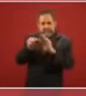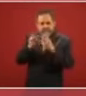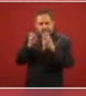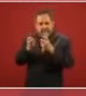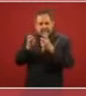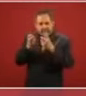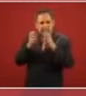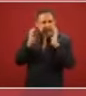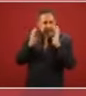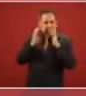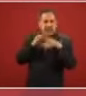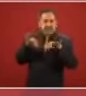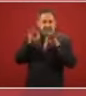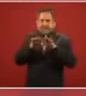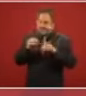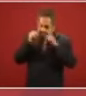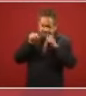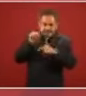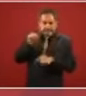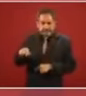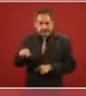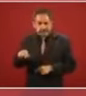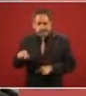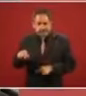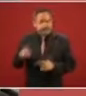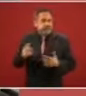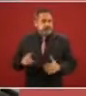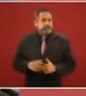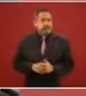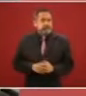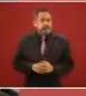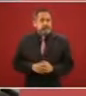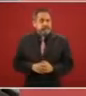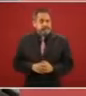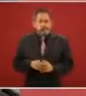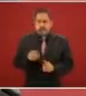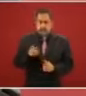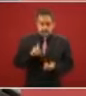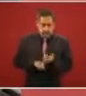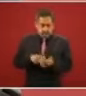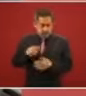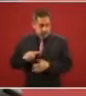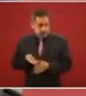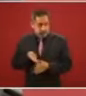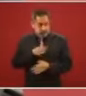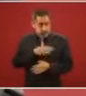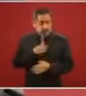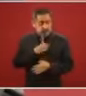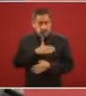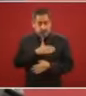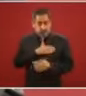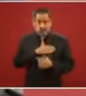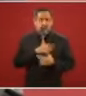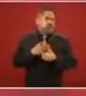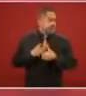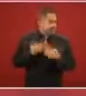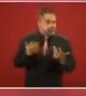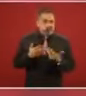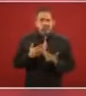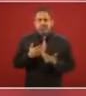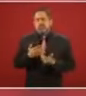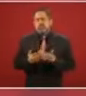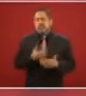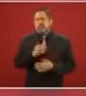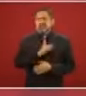hasta el cansancio, que solo siendo buenos podemos ser